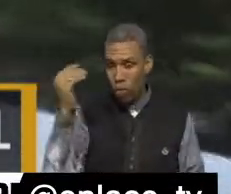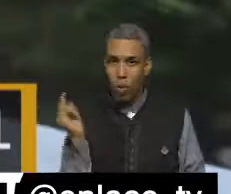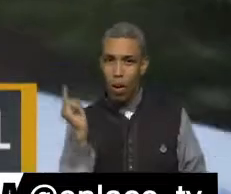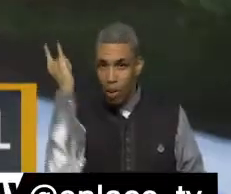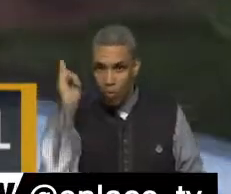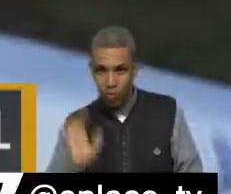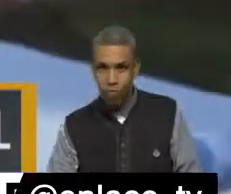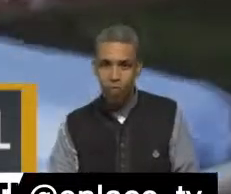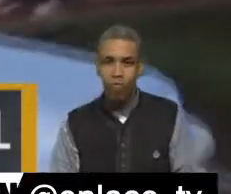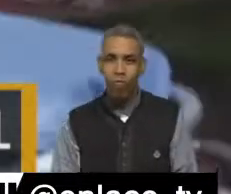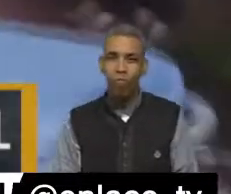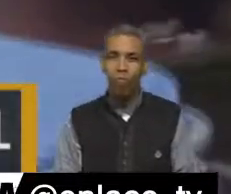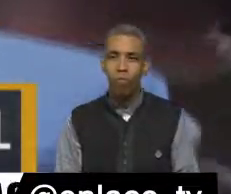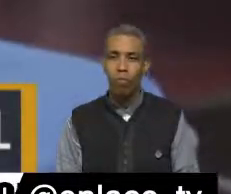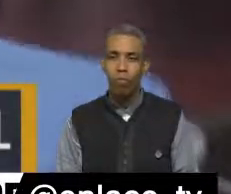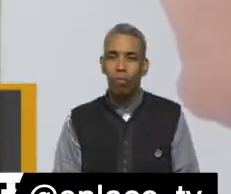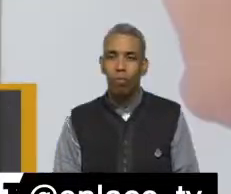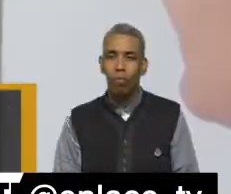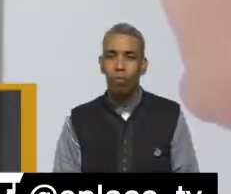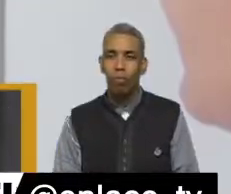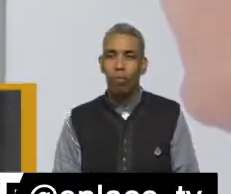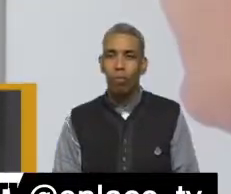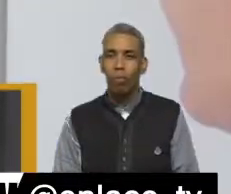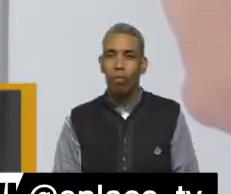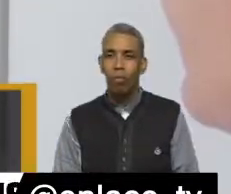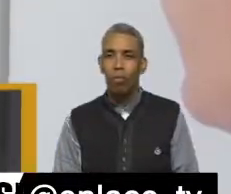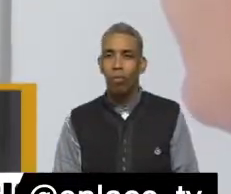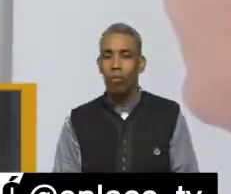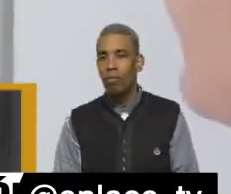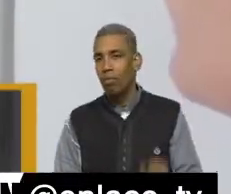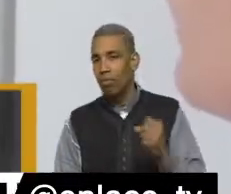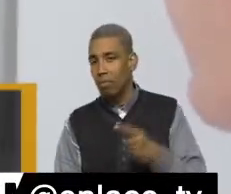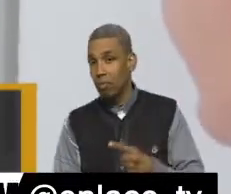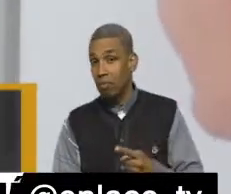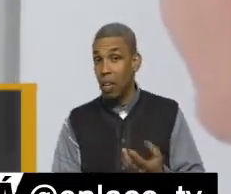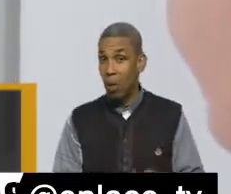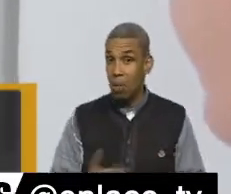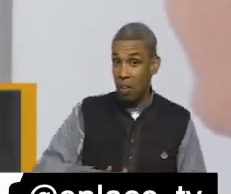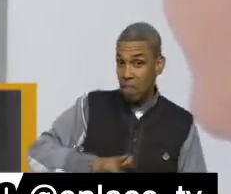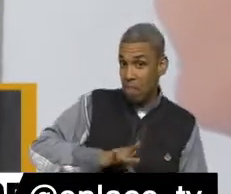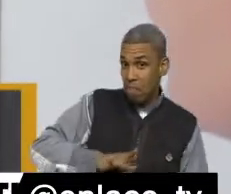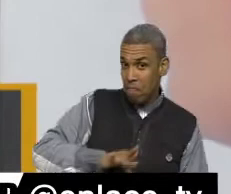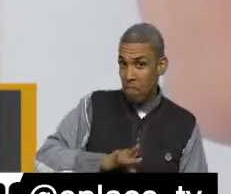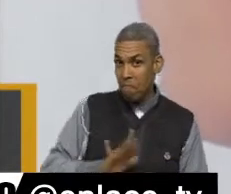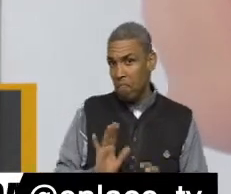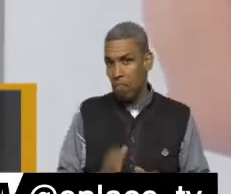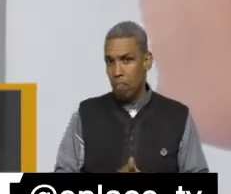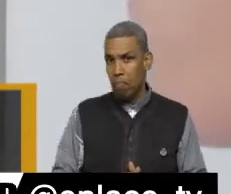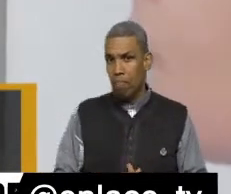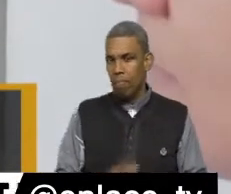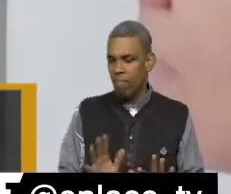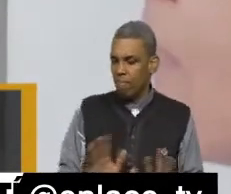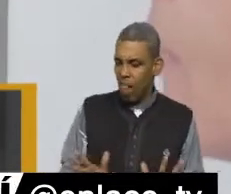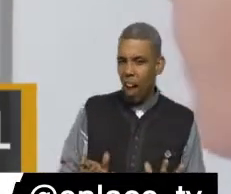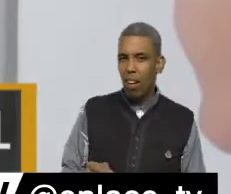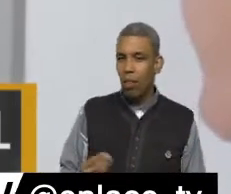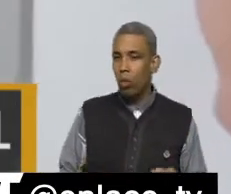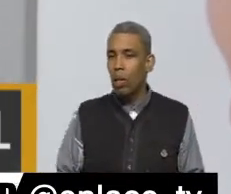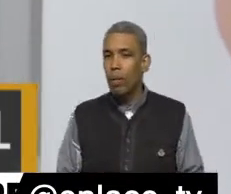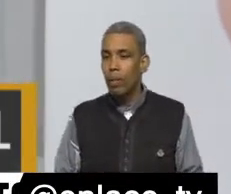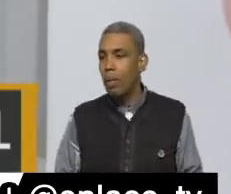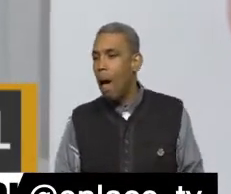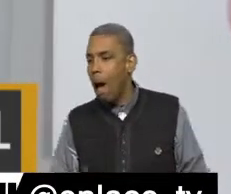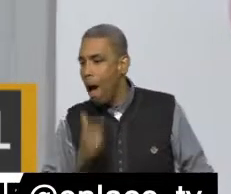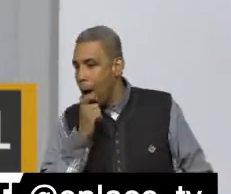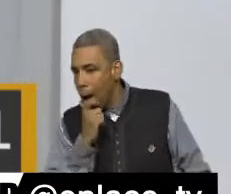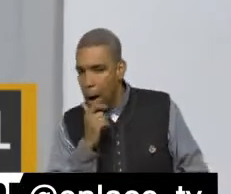pues salen. Uno en este momento, pues cuando es simulacro, pues no, uno ya sabe qué es lo que tiene que hacer, pero cuando ya llega